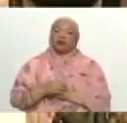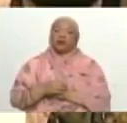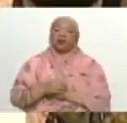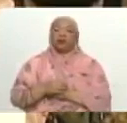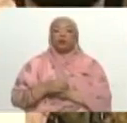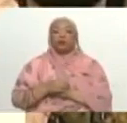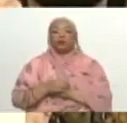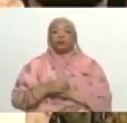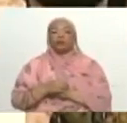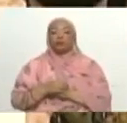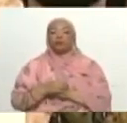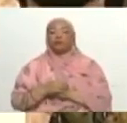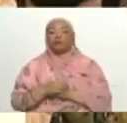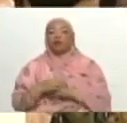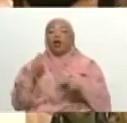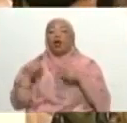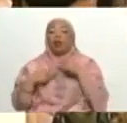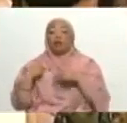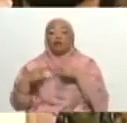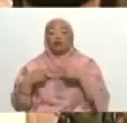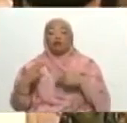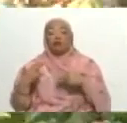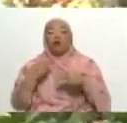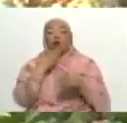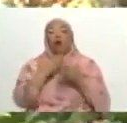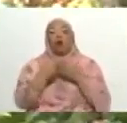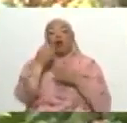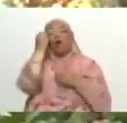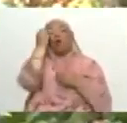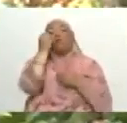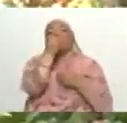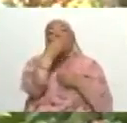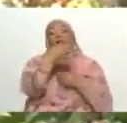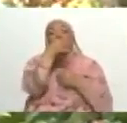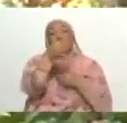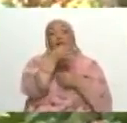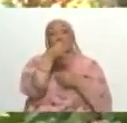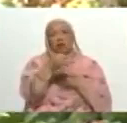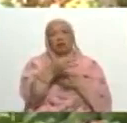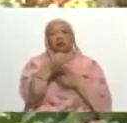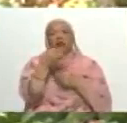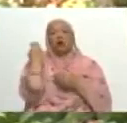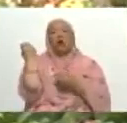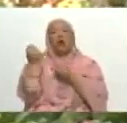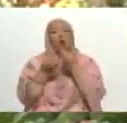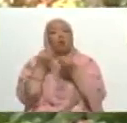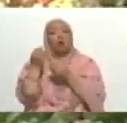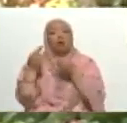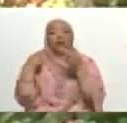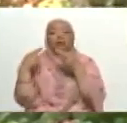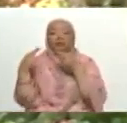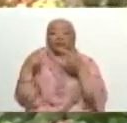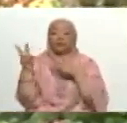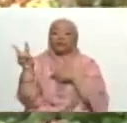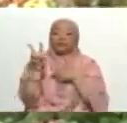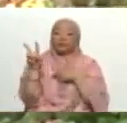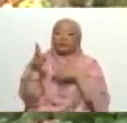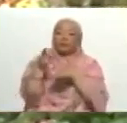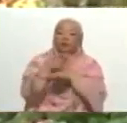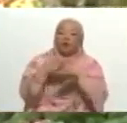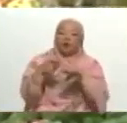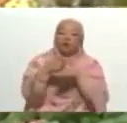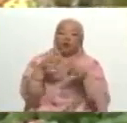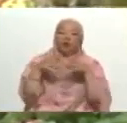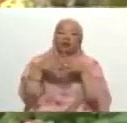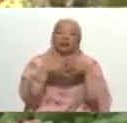Eisel Iriarte por Globovisión. Hola, buenas tardes. Quisiera saber cómo se configurará la relación entre Venezuela y el gobierno de los Estados